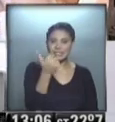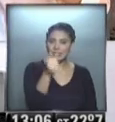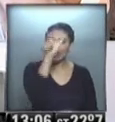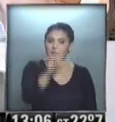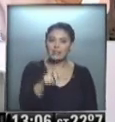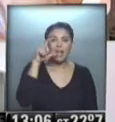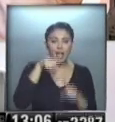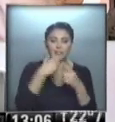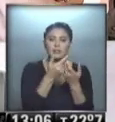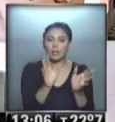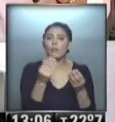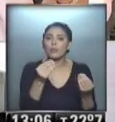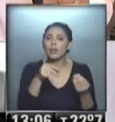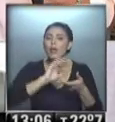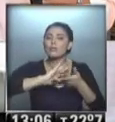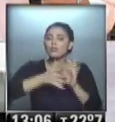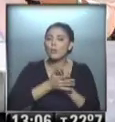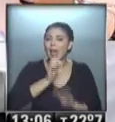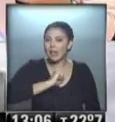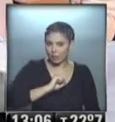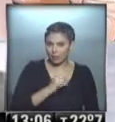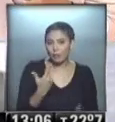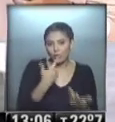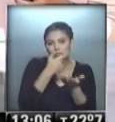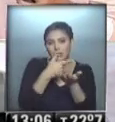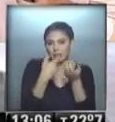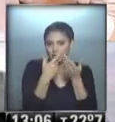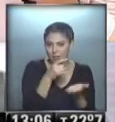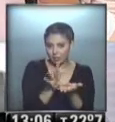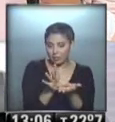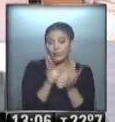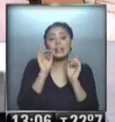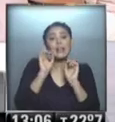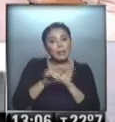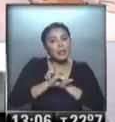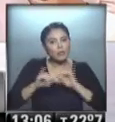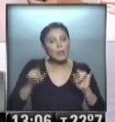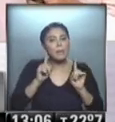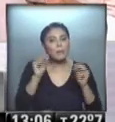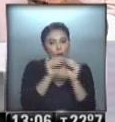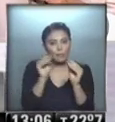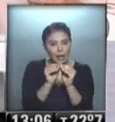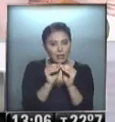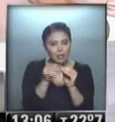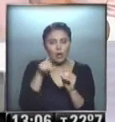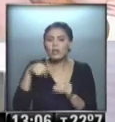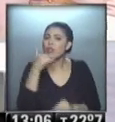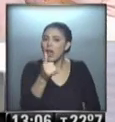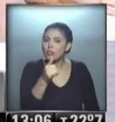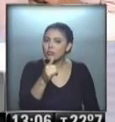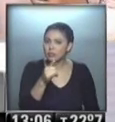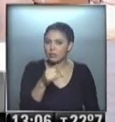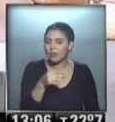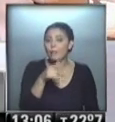Albatros, por una cuestión vinculada con una estafa. Lo cierto es que además, según trascendió, sus propios compañeros lo habían denunciado